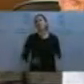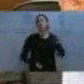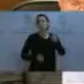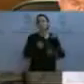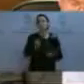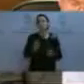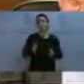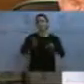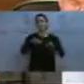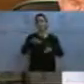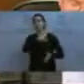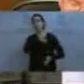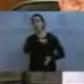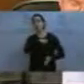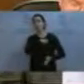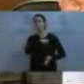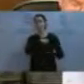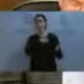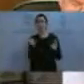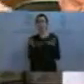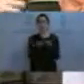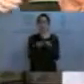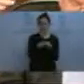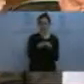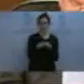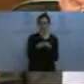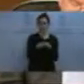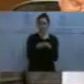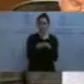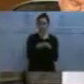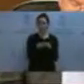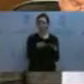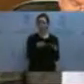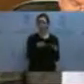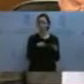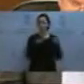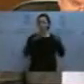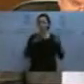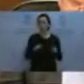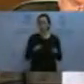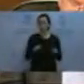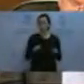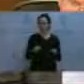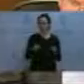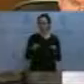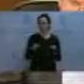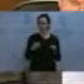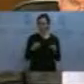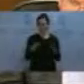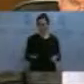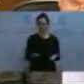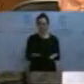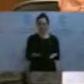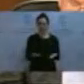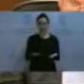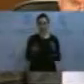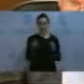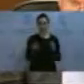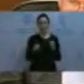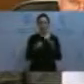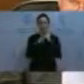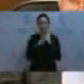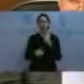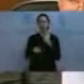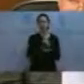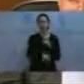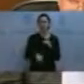ganado, por supuesto, un equipo que, bueno, que a lo mejor es merecedor, que se llama, creo, UCAMP, que significa la campa de todos.